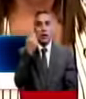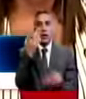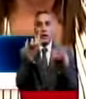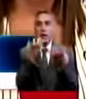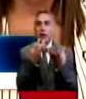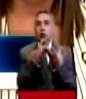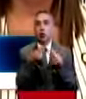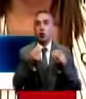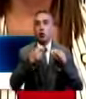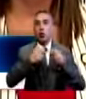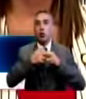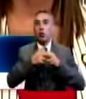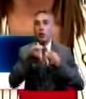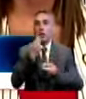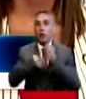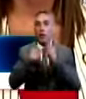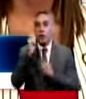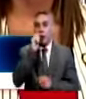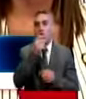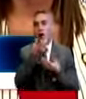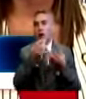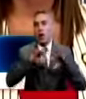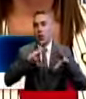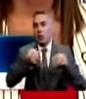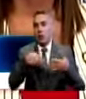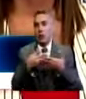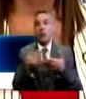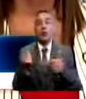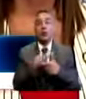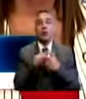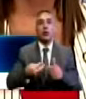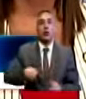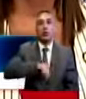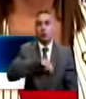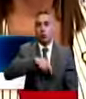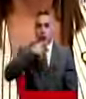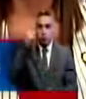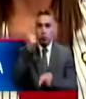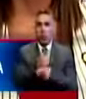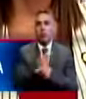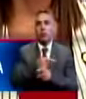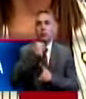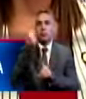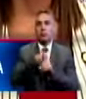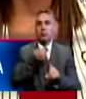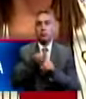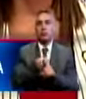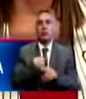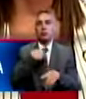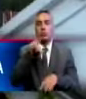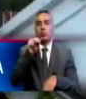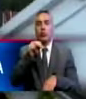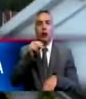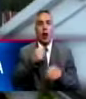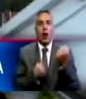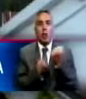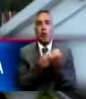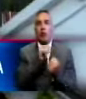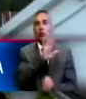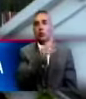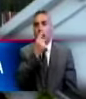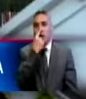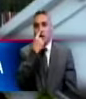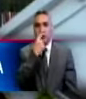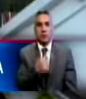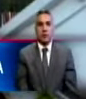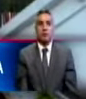que se conviven dentro de este sistema. Y por eso nosotros hemos sido frontales, que no vamos a respaldar esos intereses. La sesión está